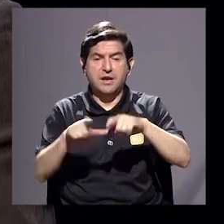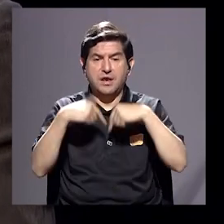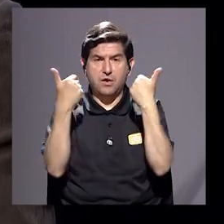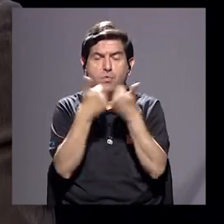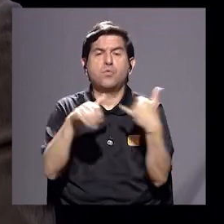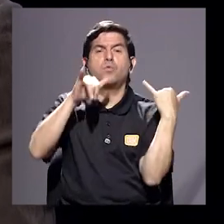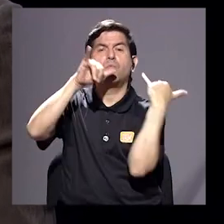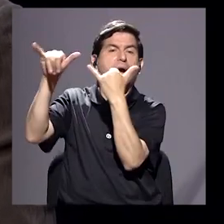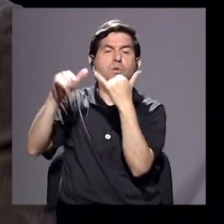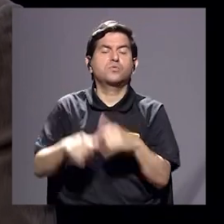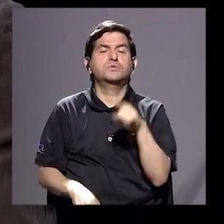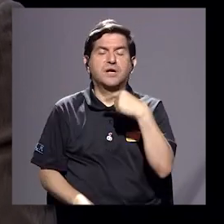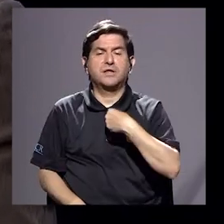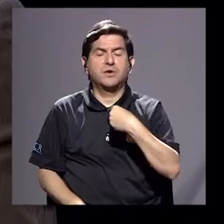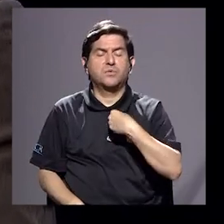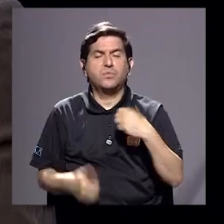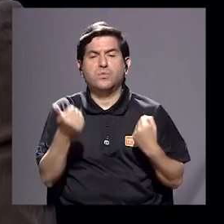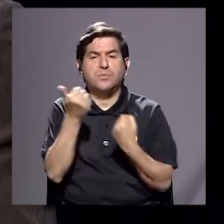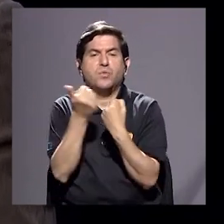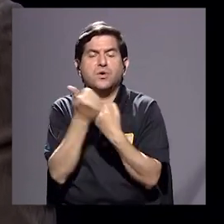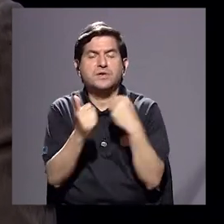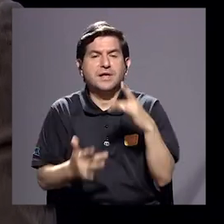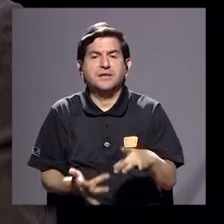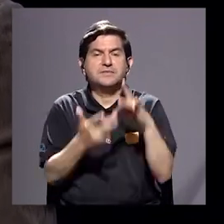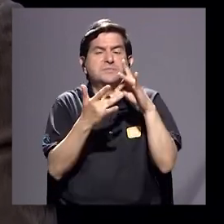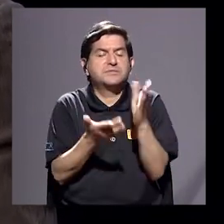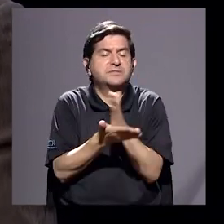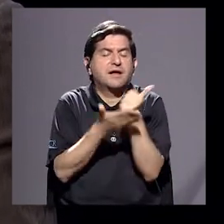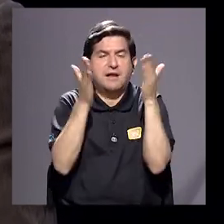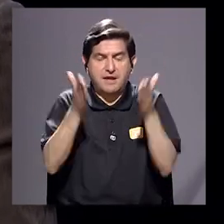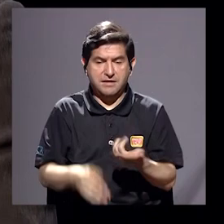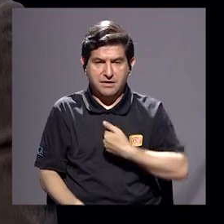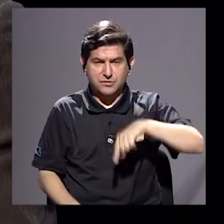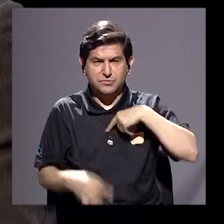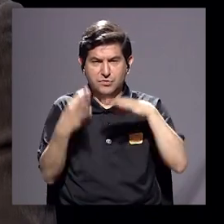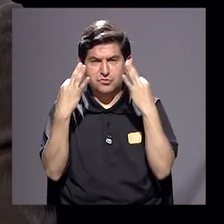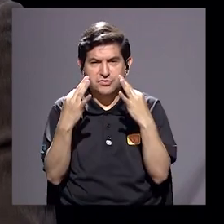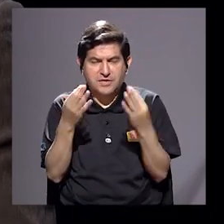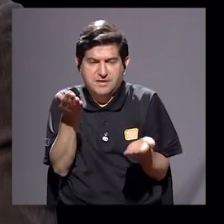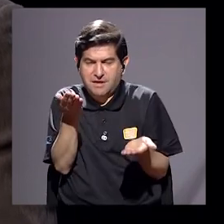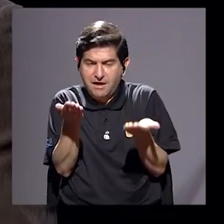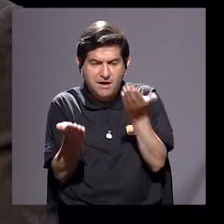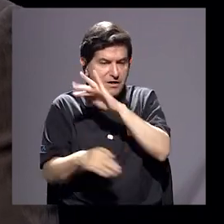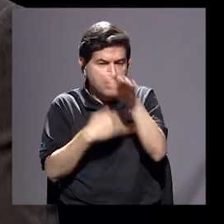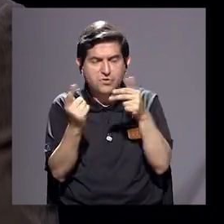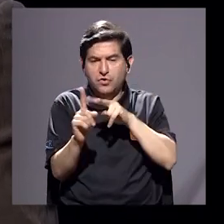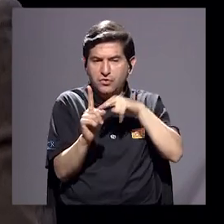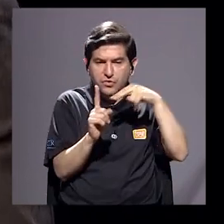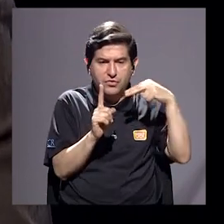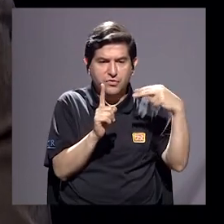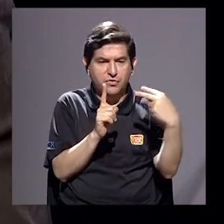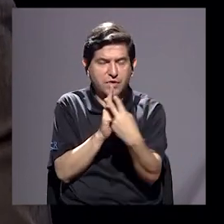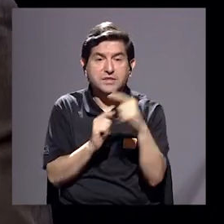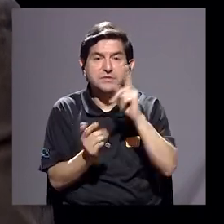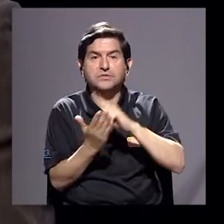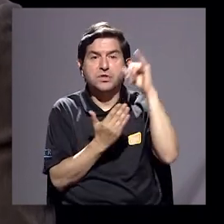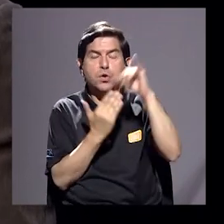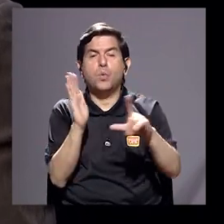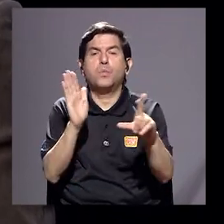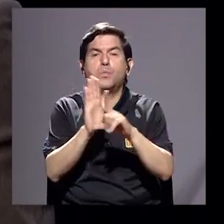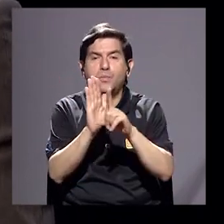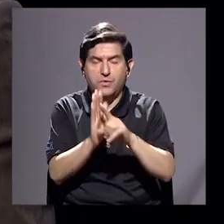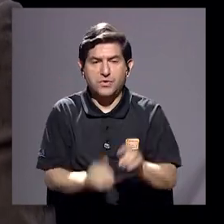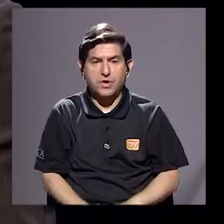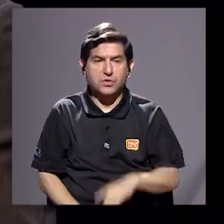política nos acuse a parcialidad entonces nosotros informamos lo más equilibradamente posible todas las visiones alrededor de un proyecto de ley